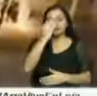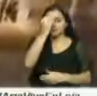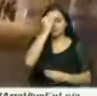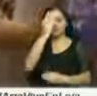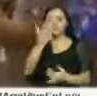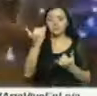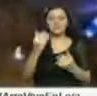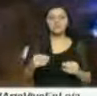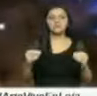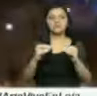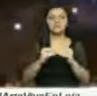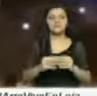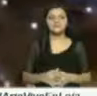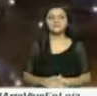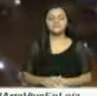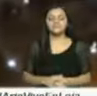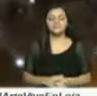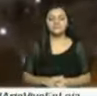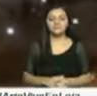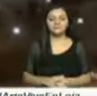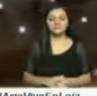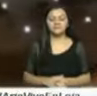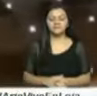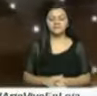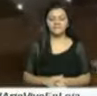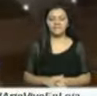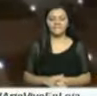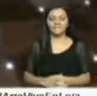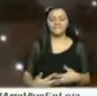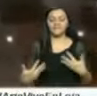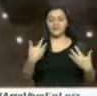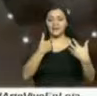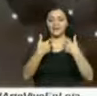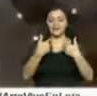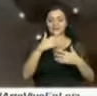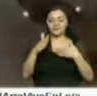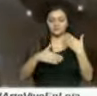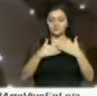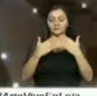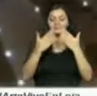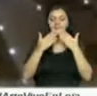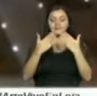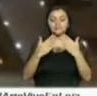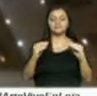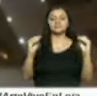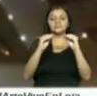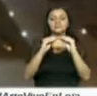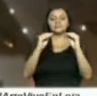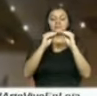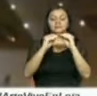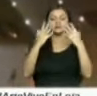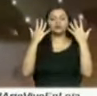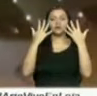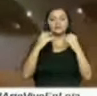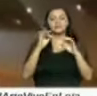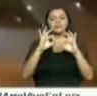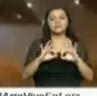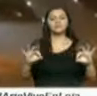que tenemos aquí en nuestras manos. Los artistas agradecen este tipo de obra porque